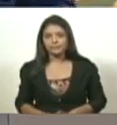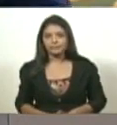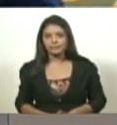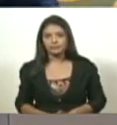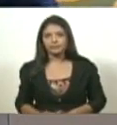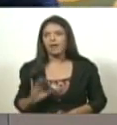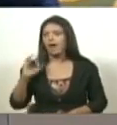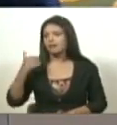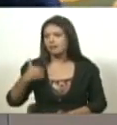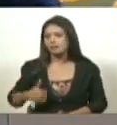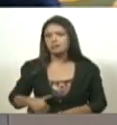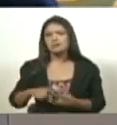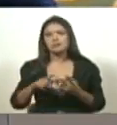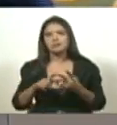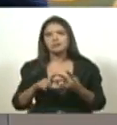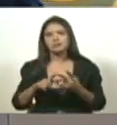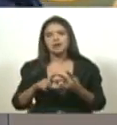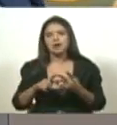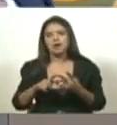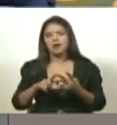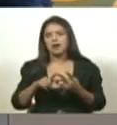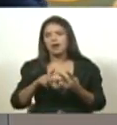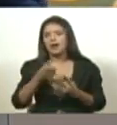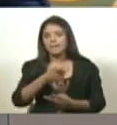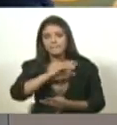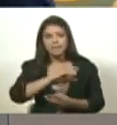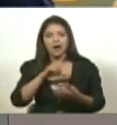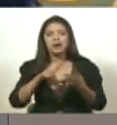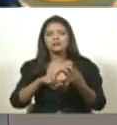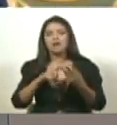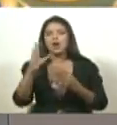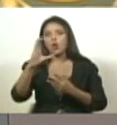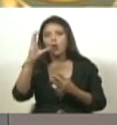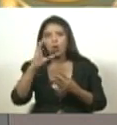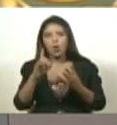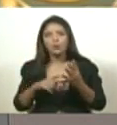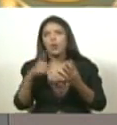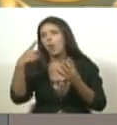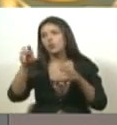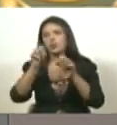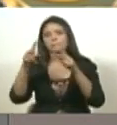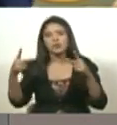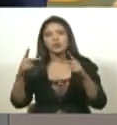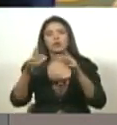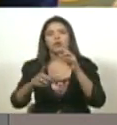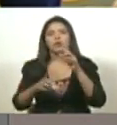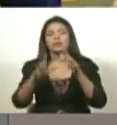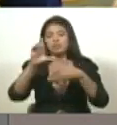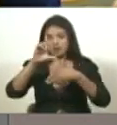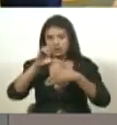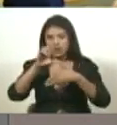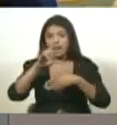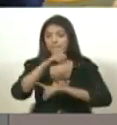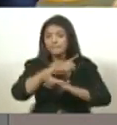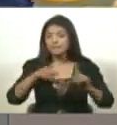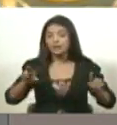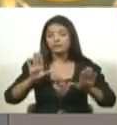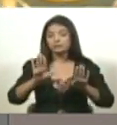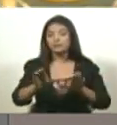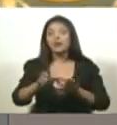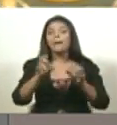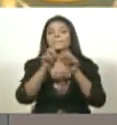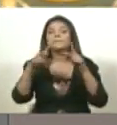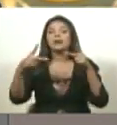de Argentina, tenemos El País que ya lo mostré, tenemos El Tiempo, podemos ir por otros periódicos latinoamericanos. Pero vamos más aún, vamos a